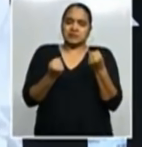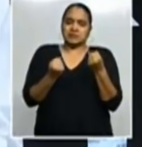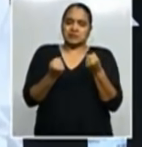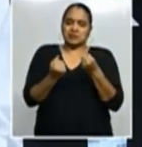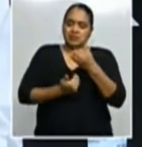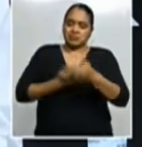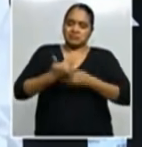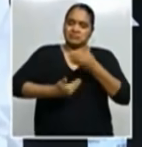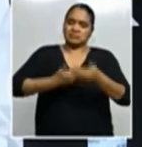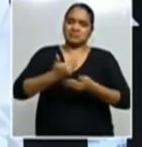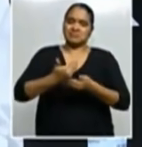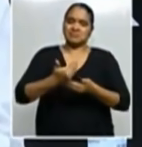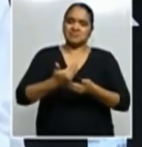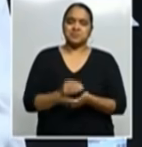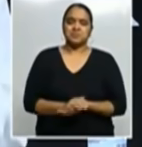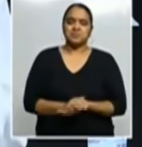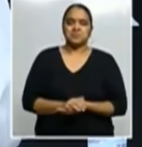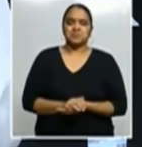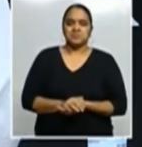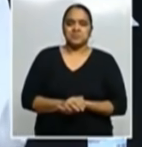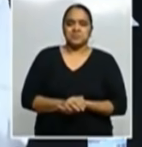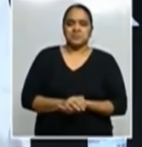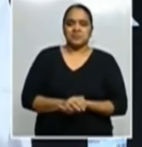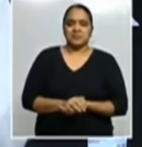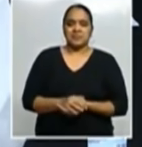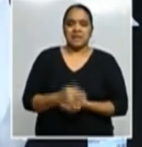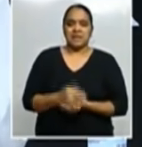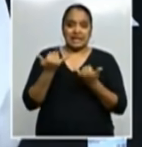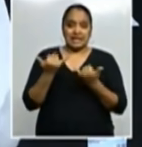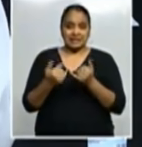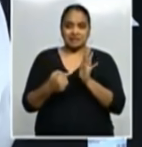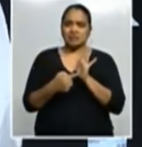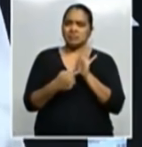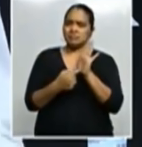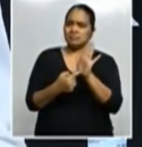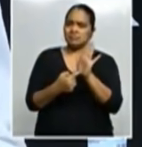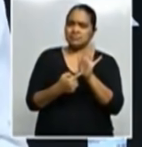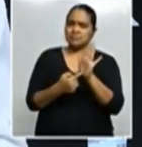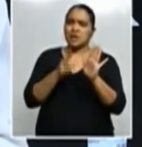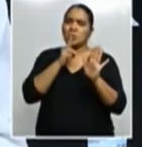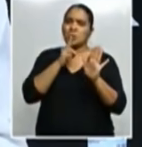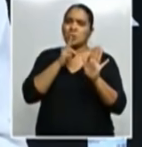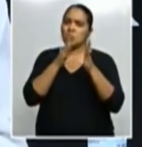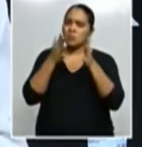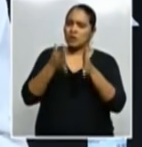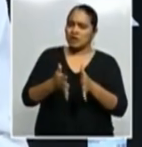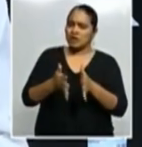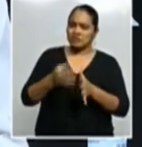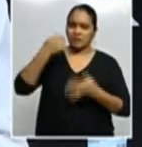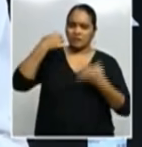esta situación. Aquí se va a probar de qué madera estamos hechos los hondureños.